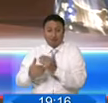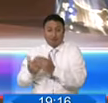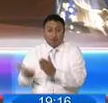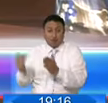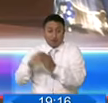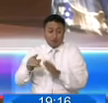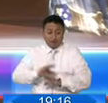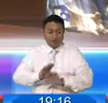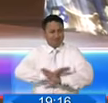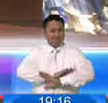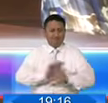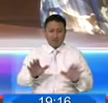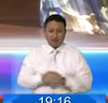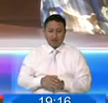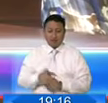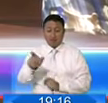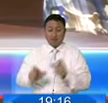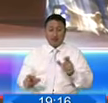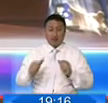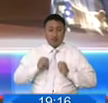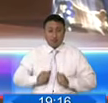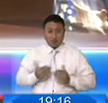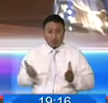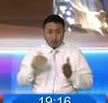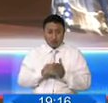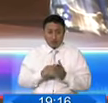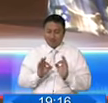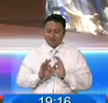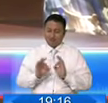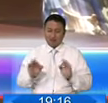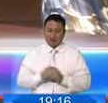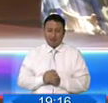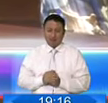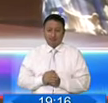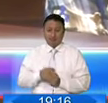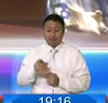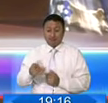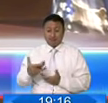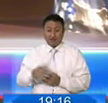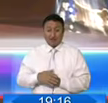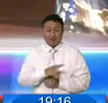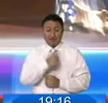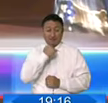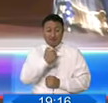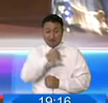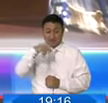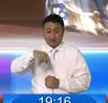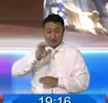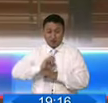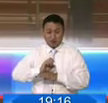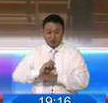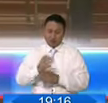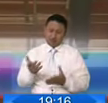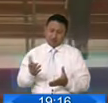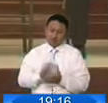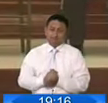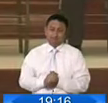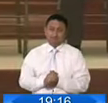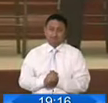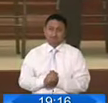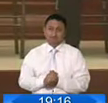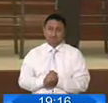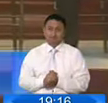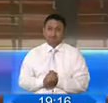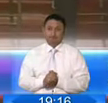repetición de los hechos y para él no sufrimiento de las familias de las víctimas cuando estas cosas terribles ocurren en nuestro país pero también